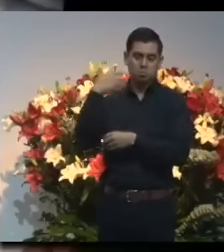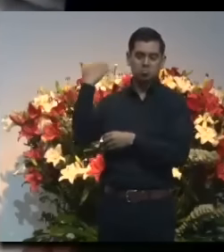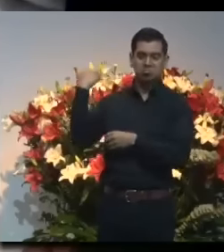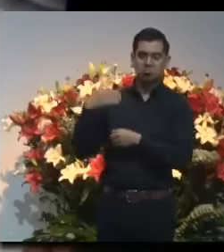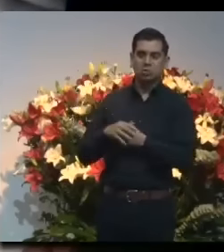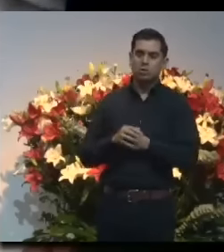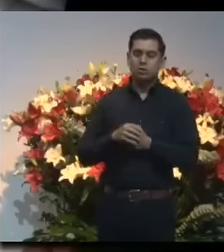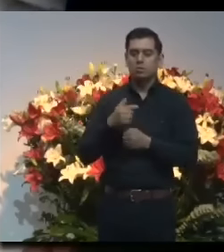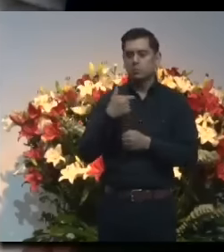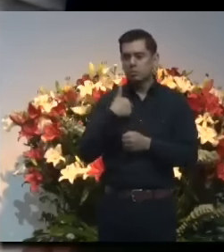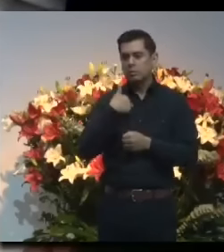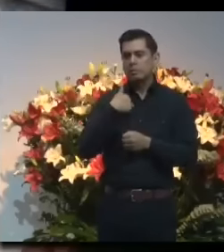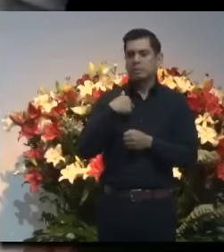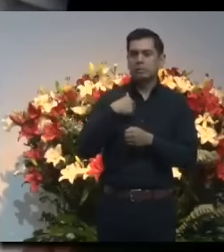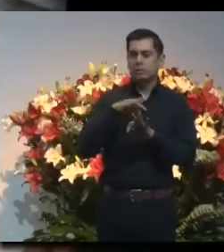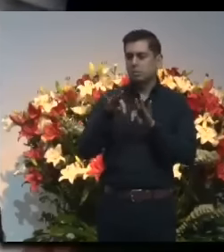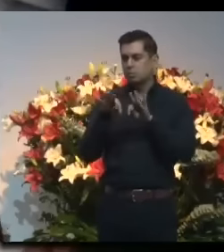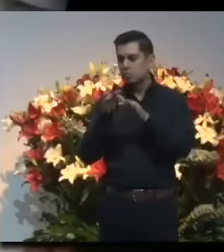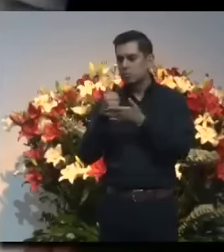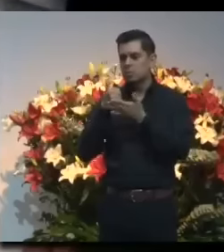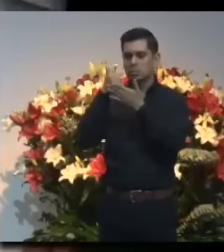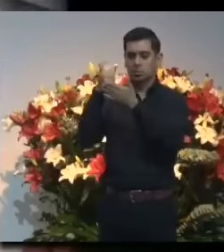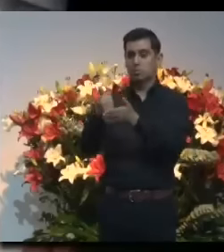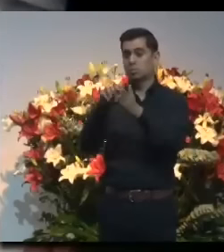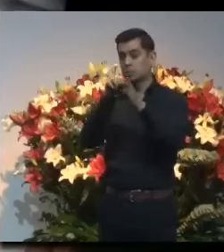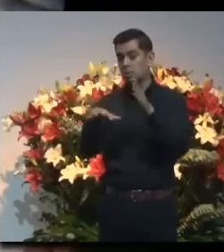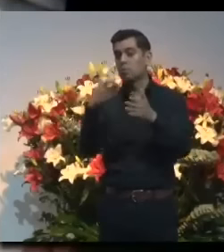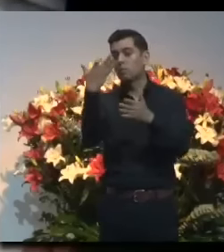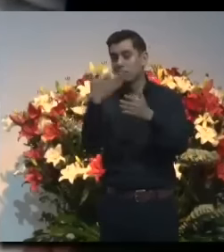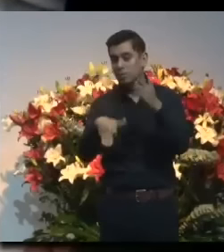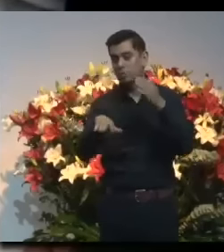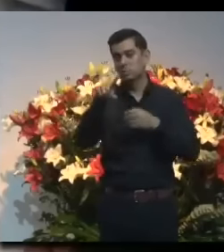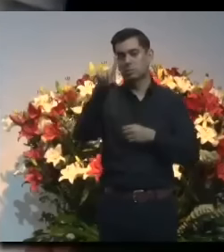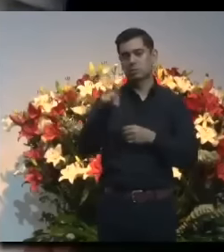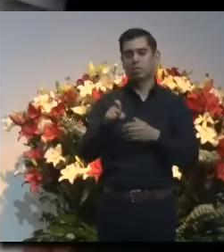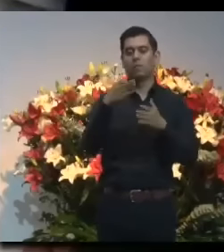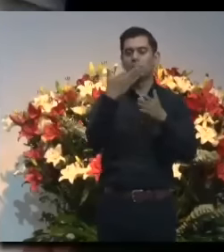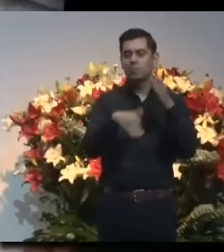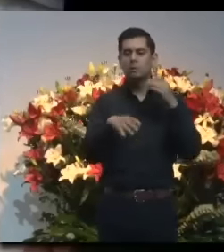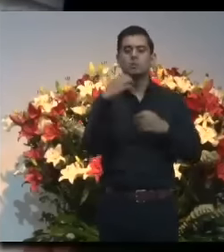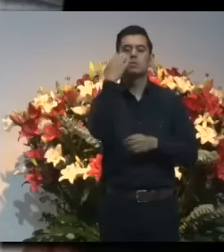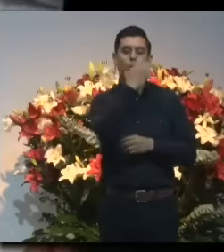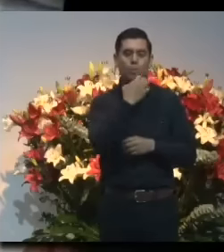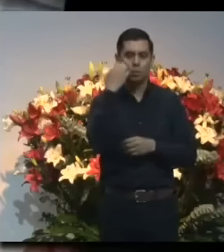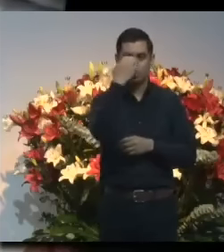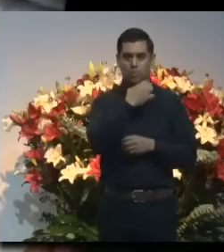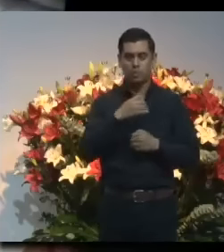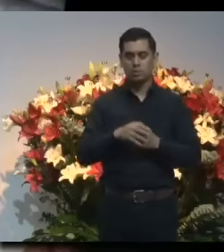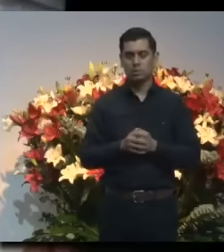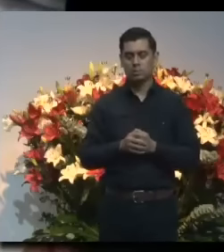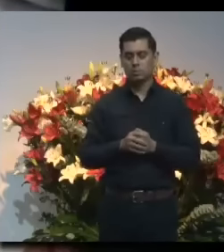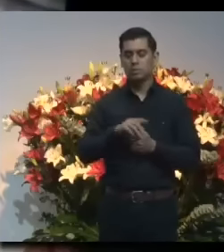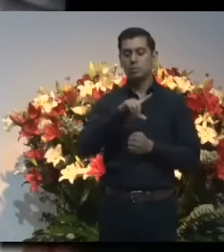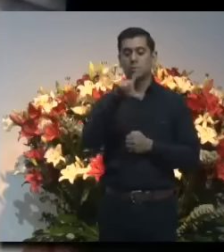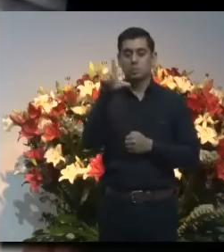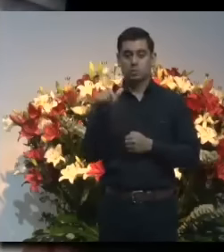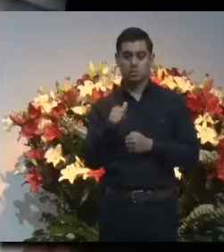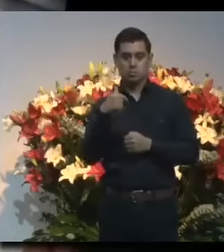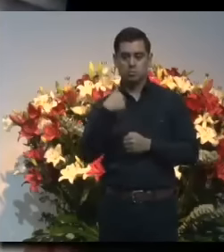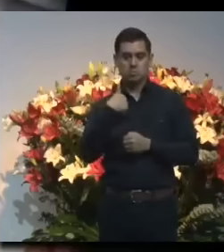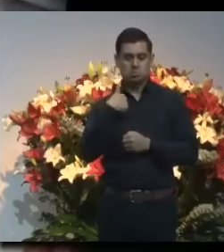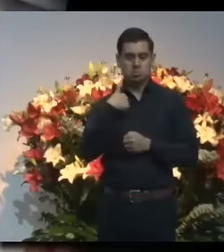tratando de resolver los graves problemas que teníamos, como la falta de agua, como la falta de escuelas. Ya cuando me hice